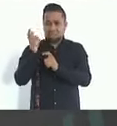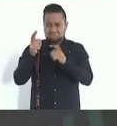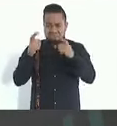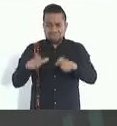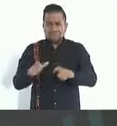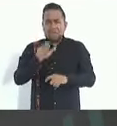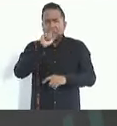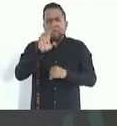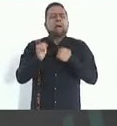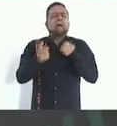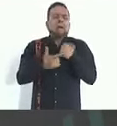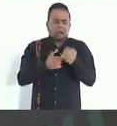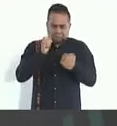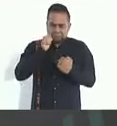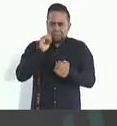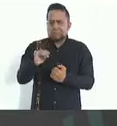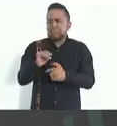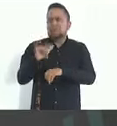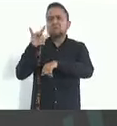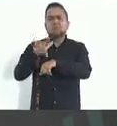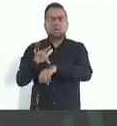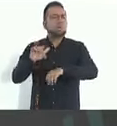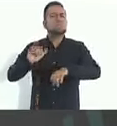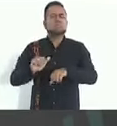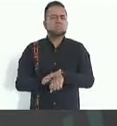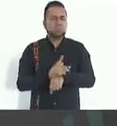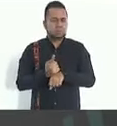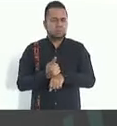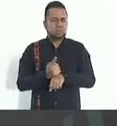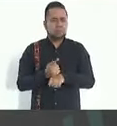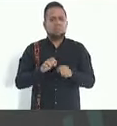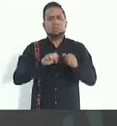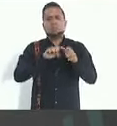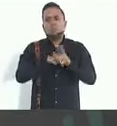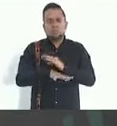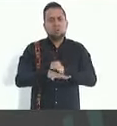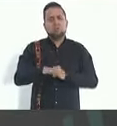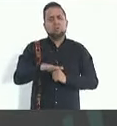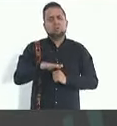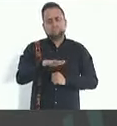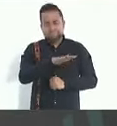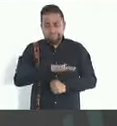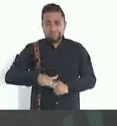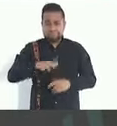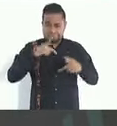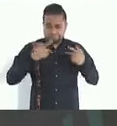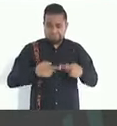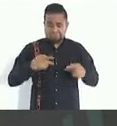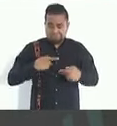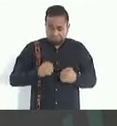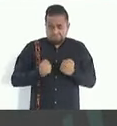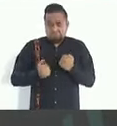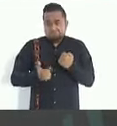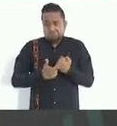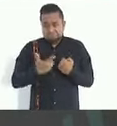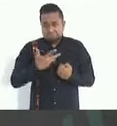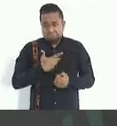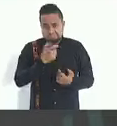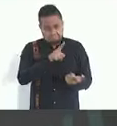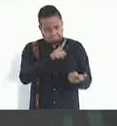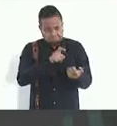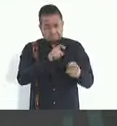llega, porque si la gente tiene ingresos, porque